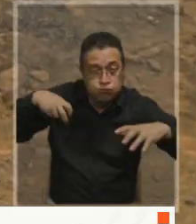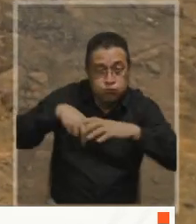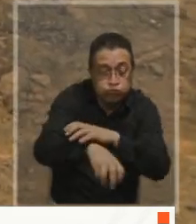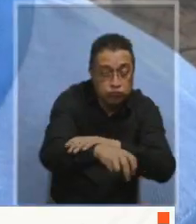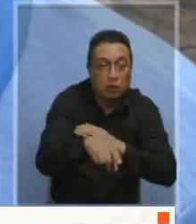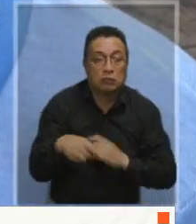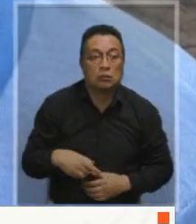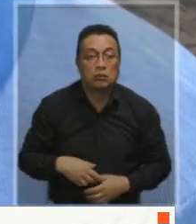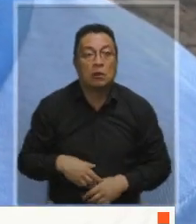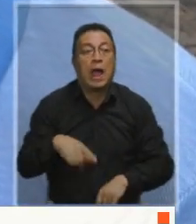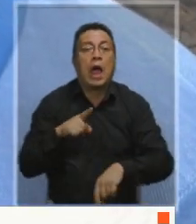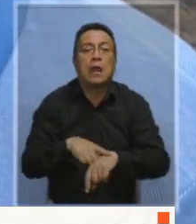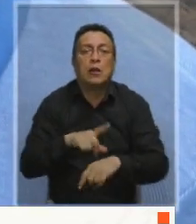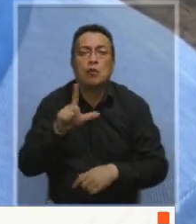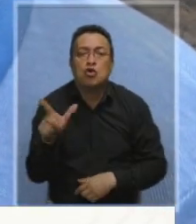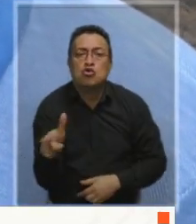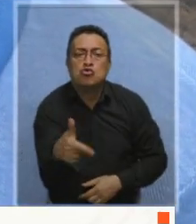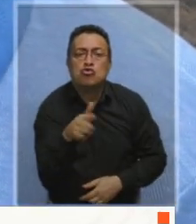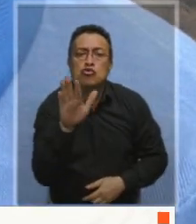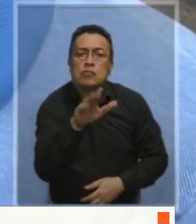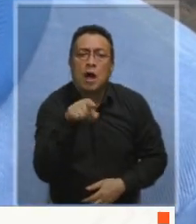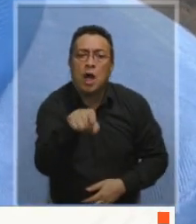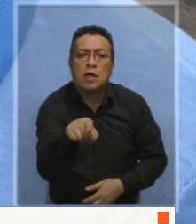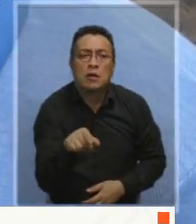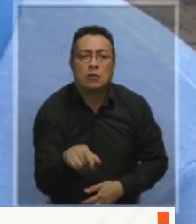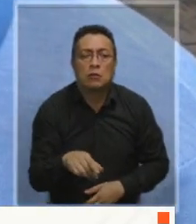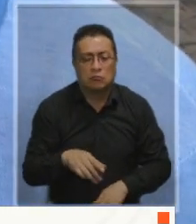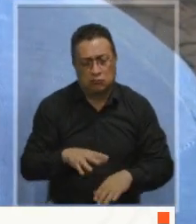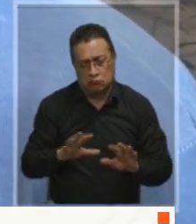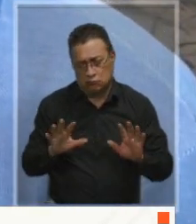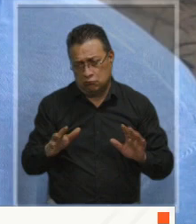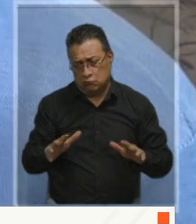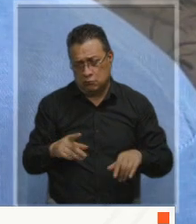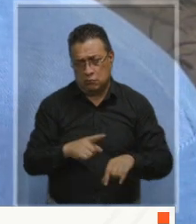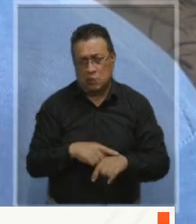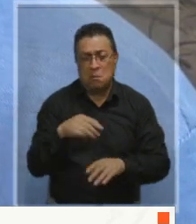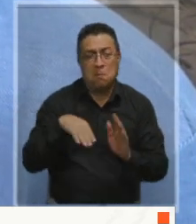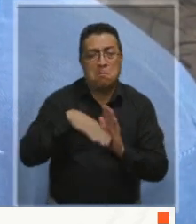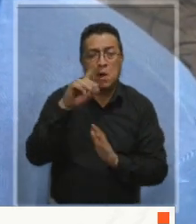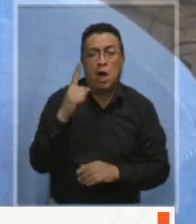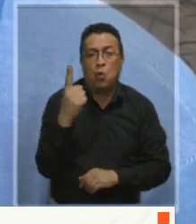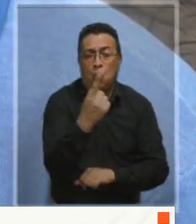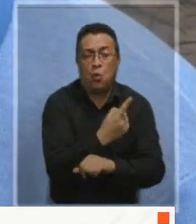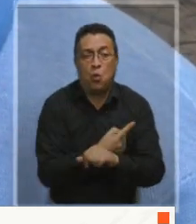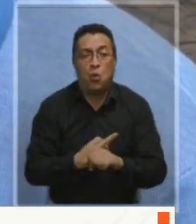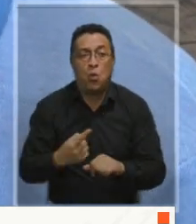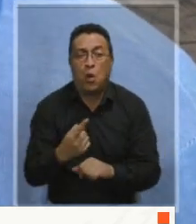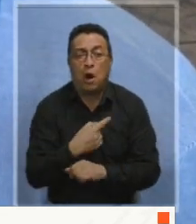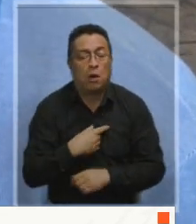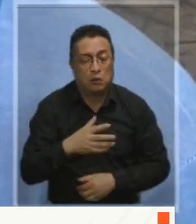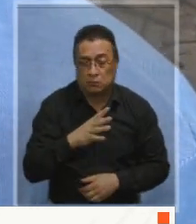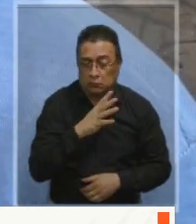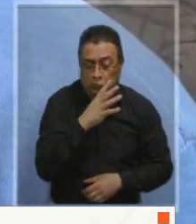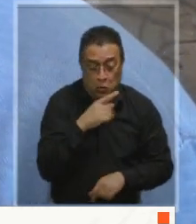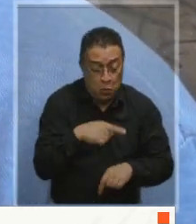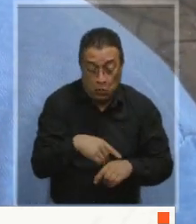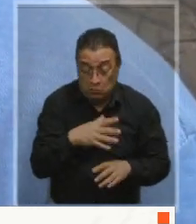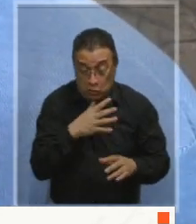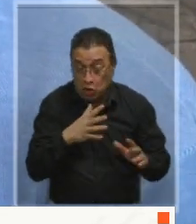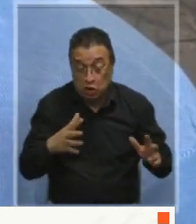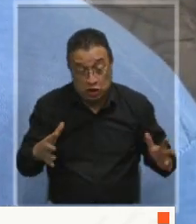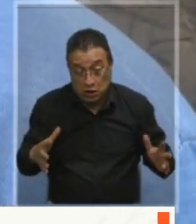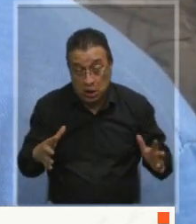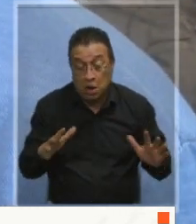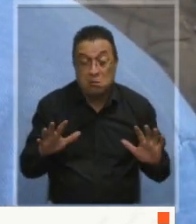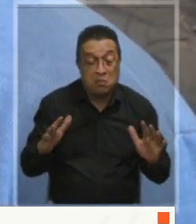cuánto tiempo estuvo ahí adentro mire sobre sobre una hora no podría decir tan justo pero